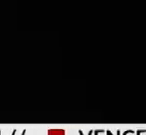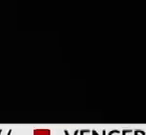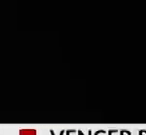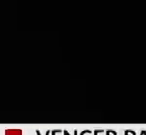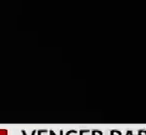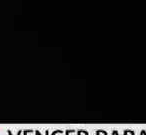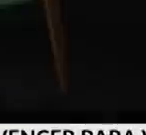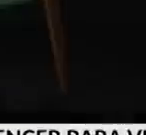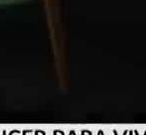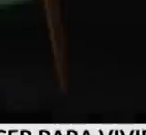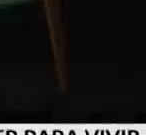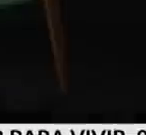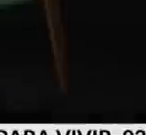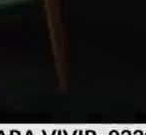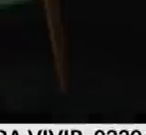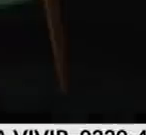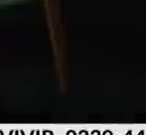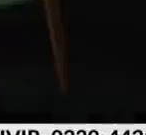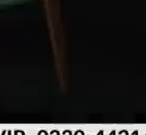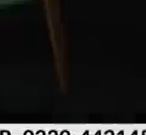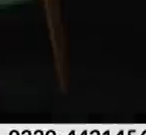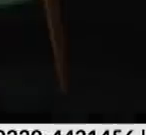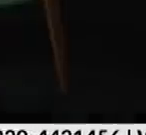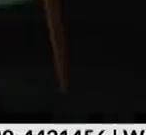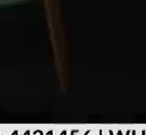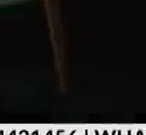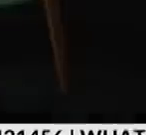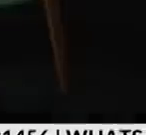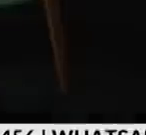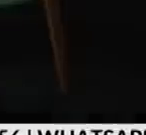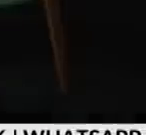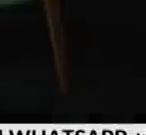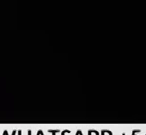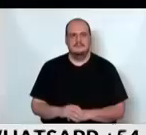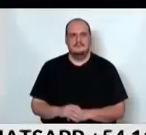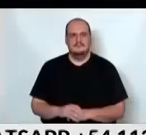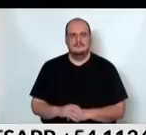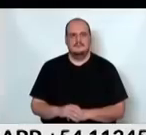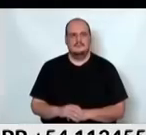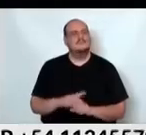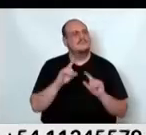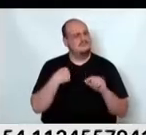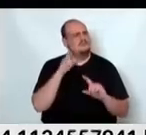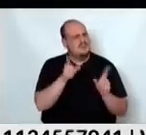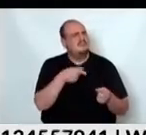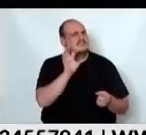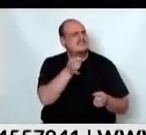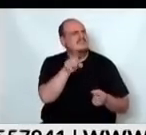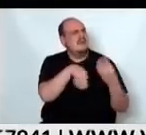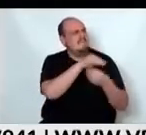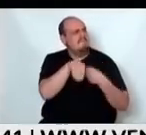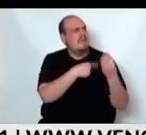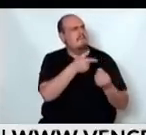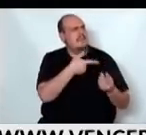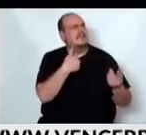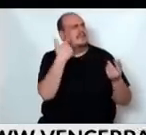esta impotencia familiar, decir, ¿no? Y de esta ilusión que después lastima porque te volvés a